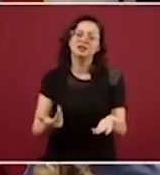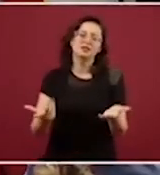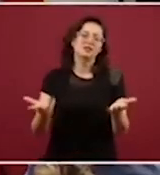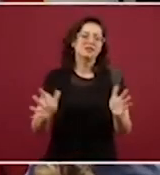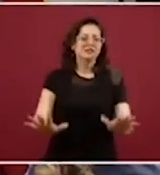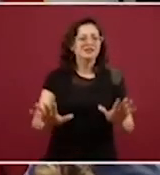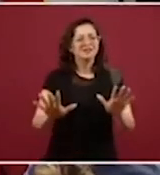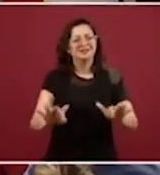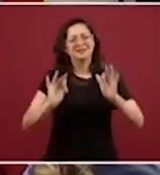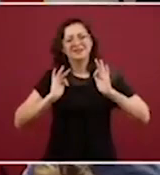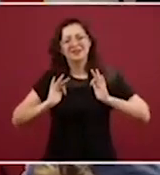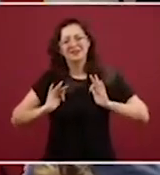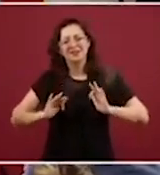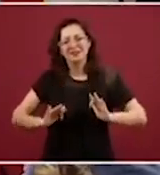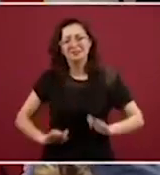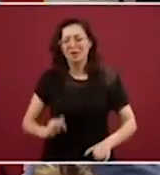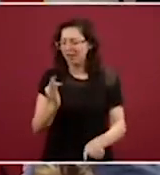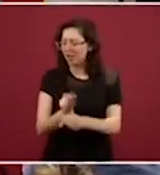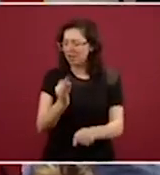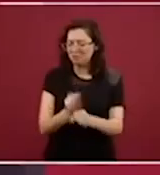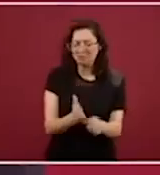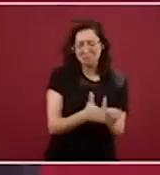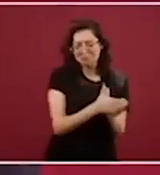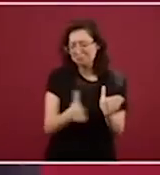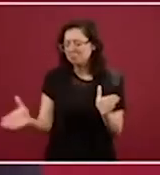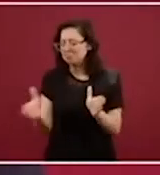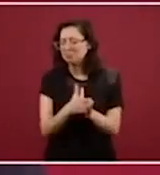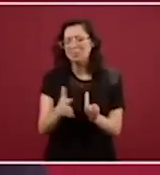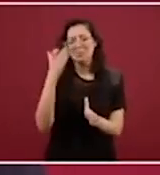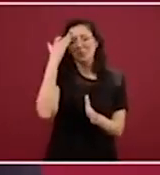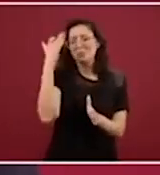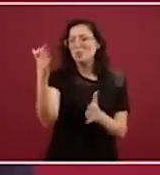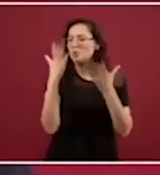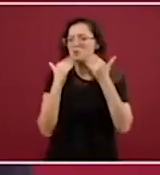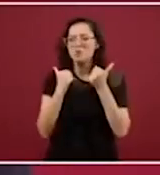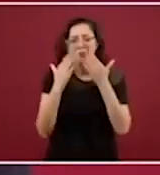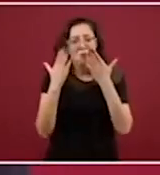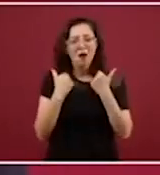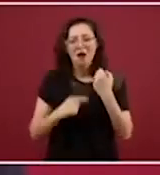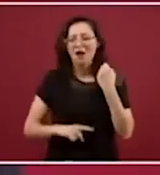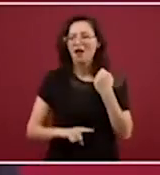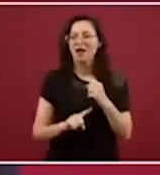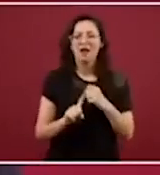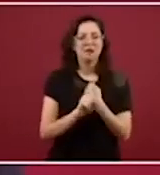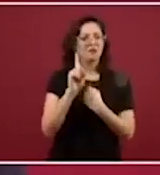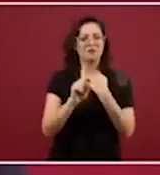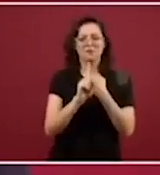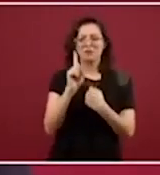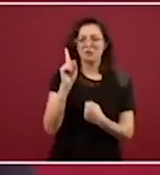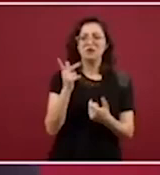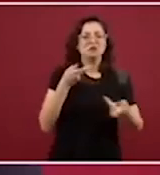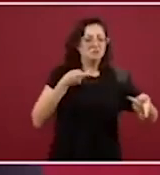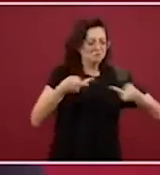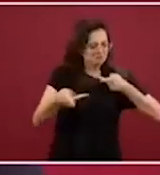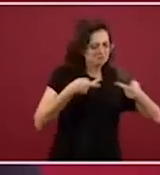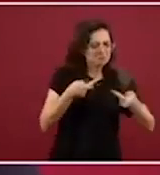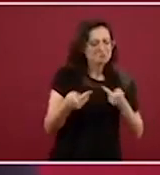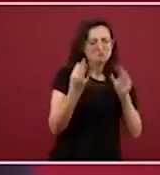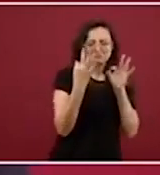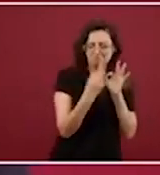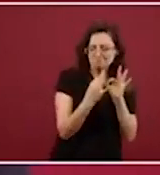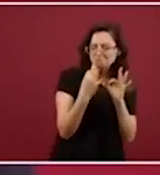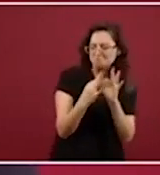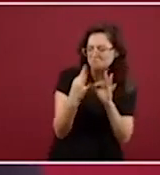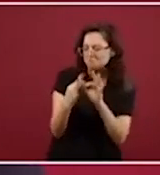calma en ese sentido, reiteramos, insistimos en que tenemos perfectamente identificado el plan técnico de que